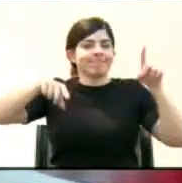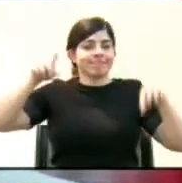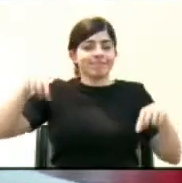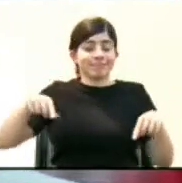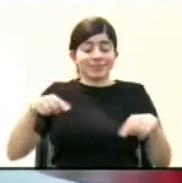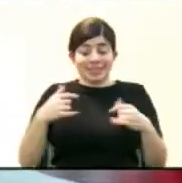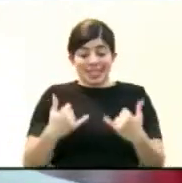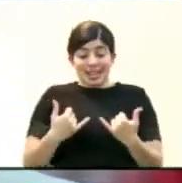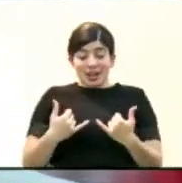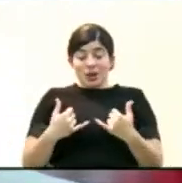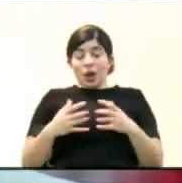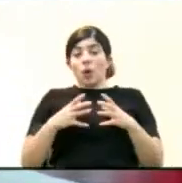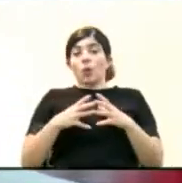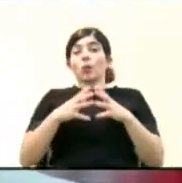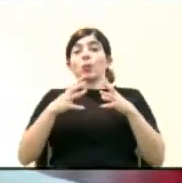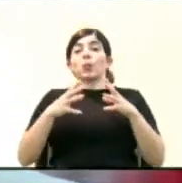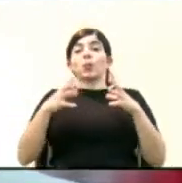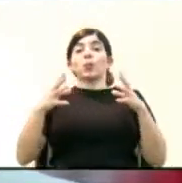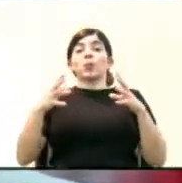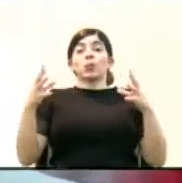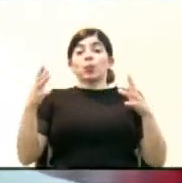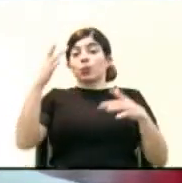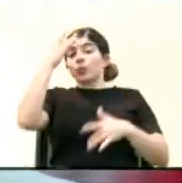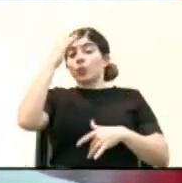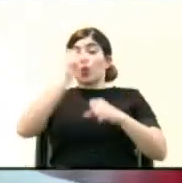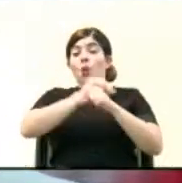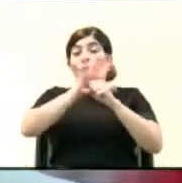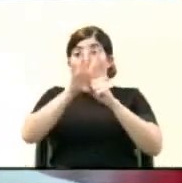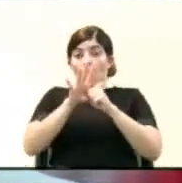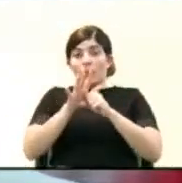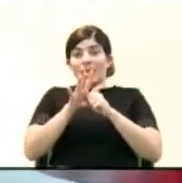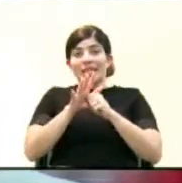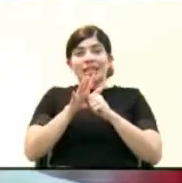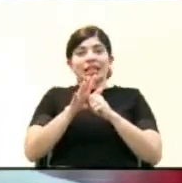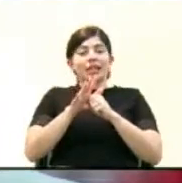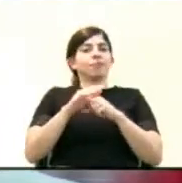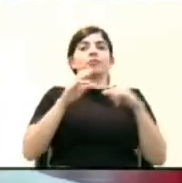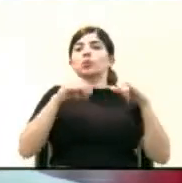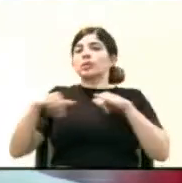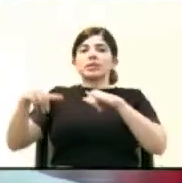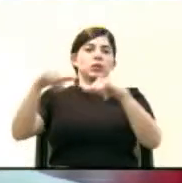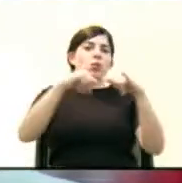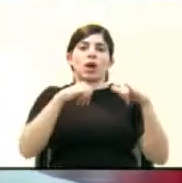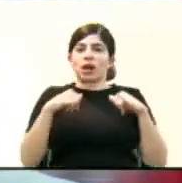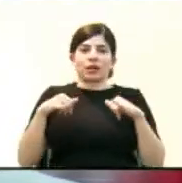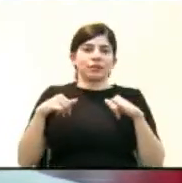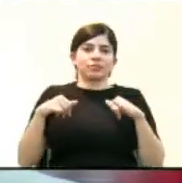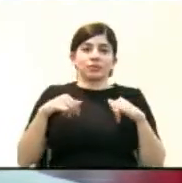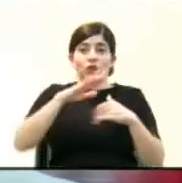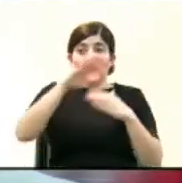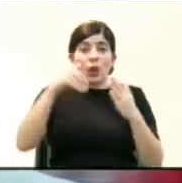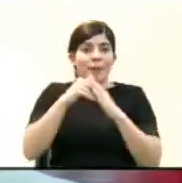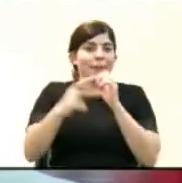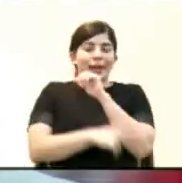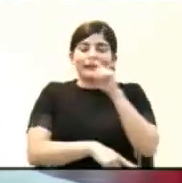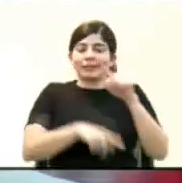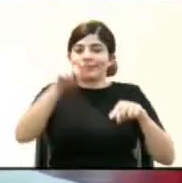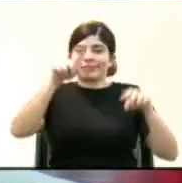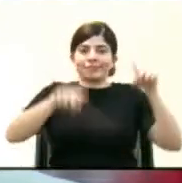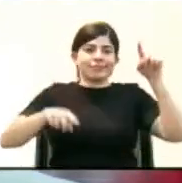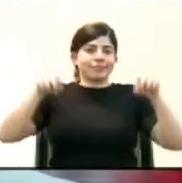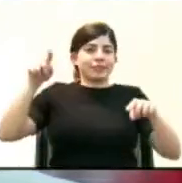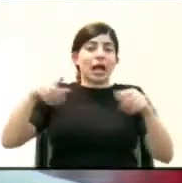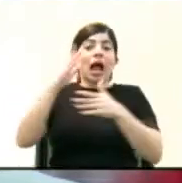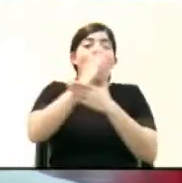Este crecimiento de casos de COVID es disparejo a lo largo y ancho de todo el país.